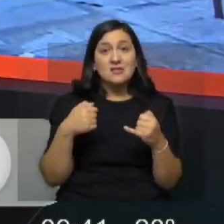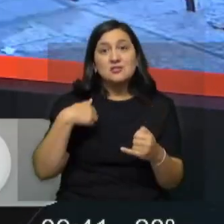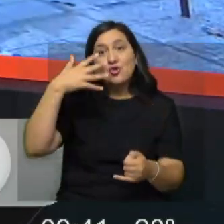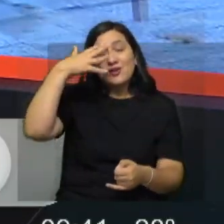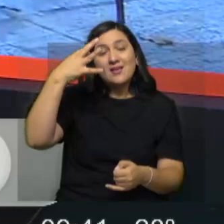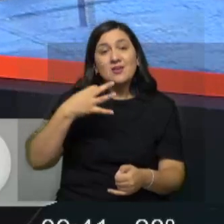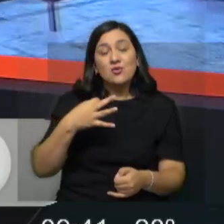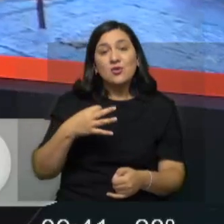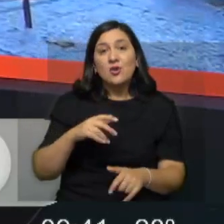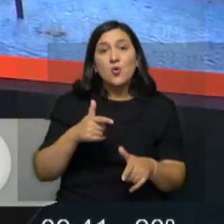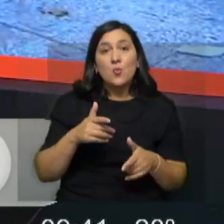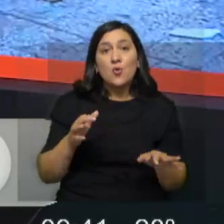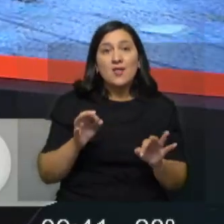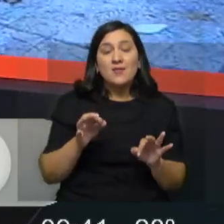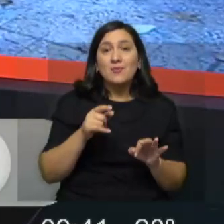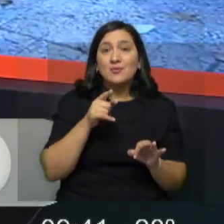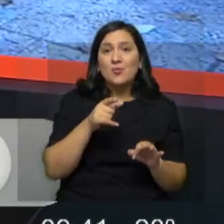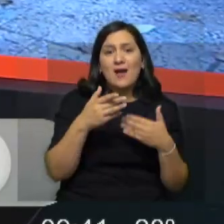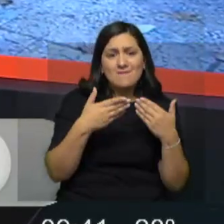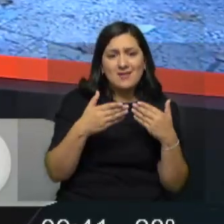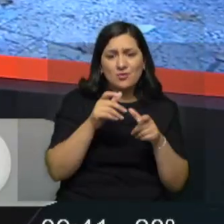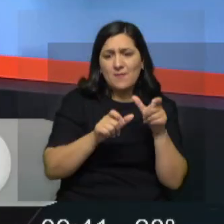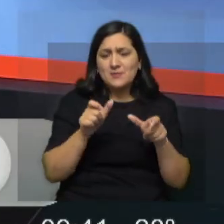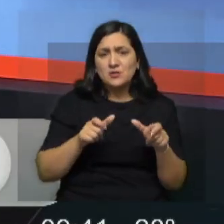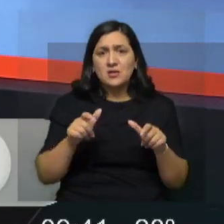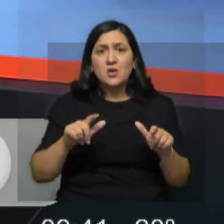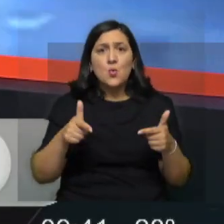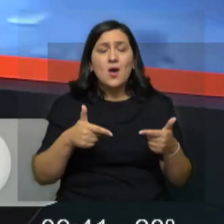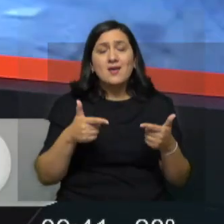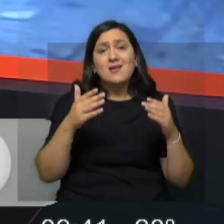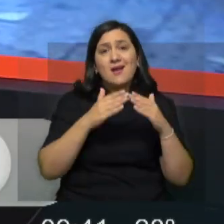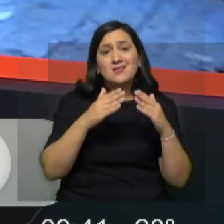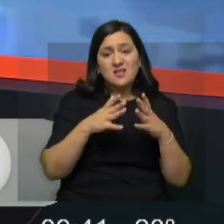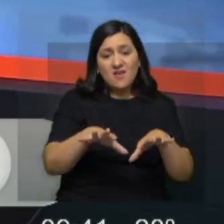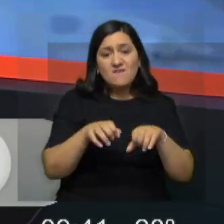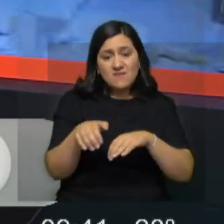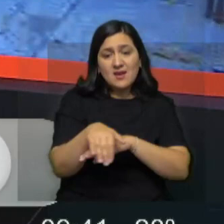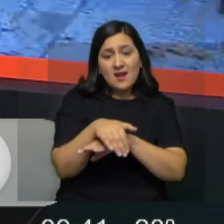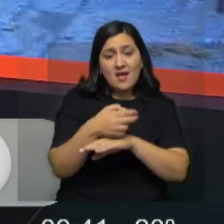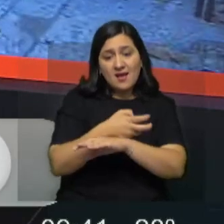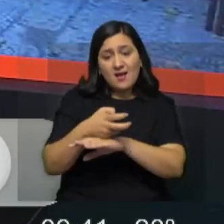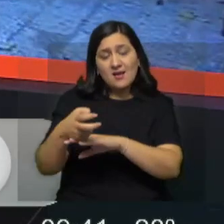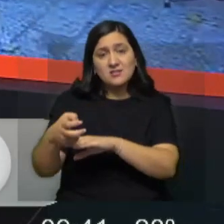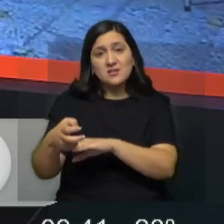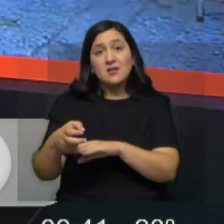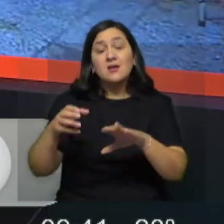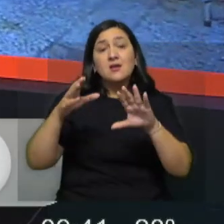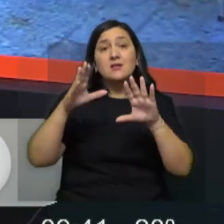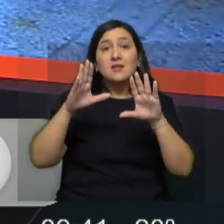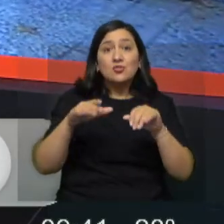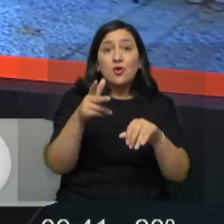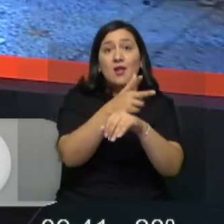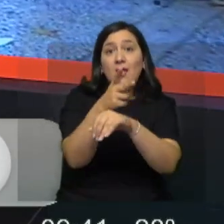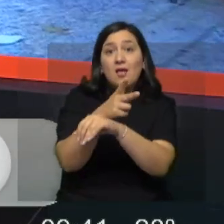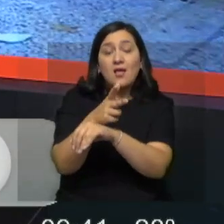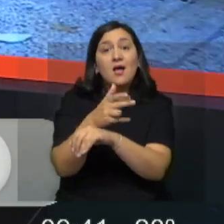que no hubo un móvil, porque vos estuviste hablando de la gente que no tiene techo y está viviendo en la calle, y no hubo un móvil que no pasara